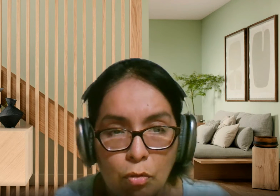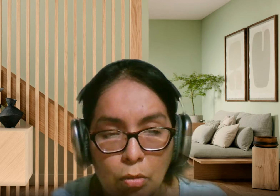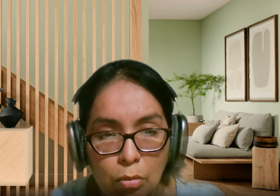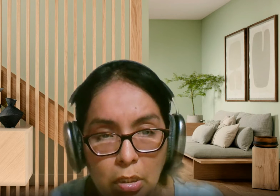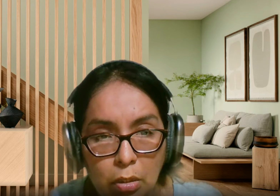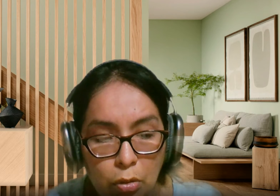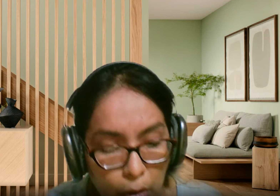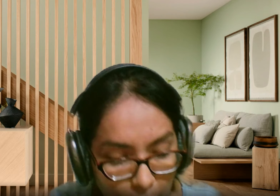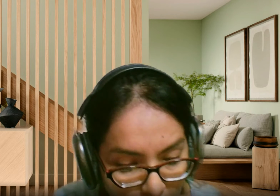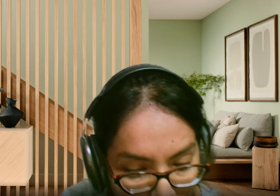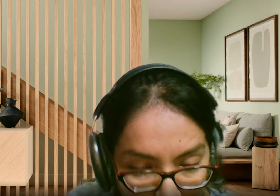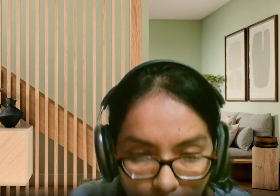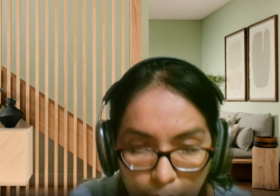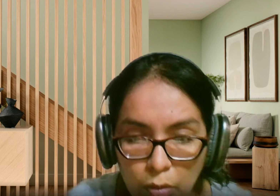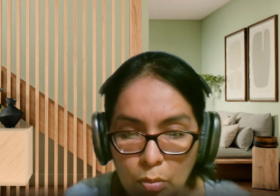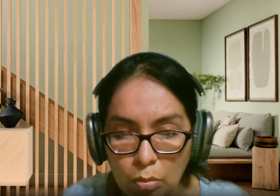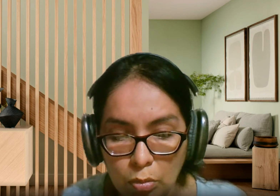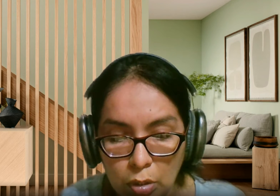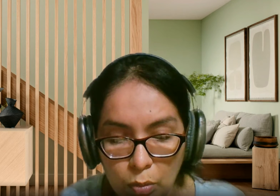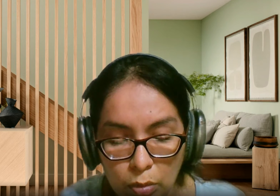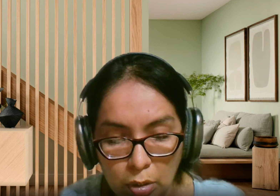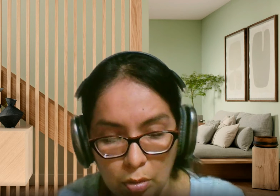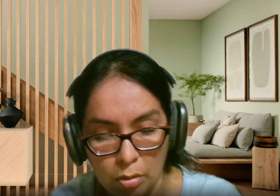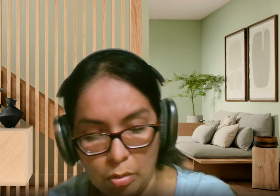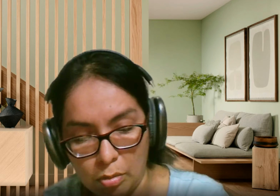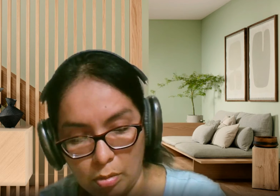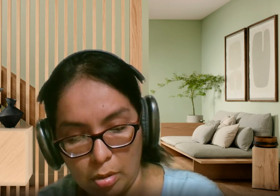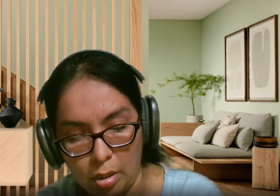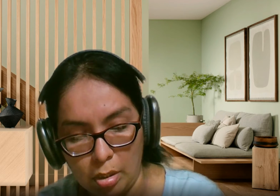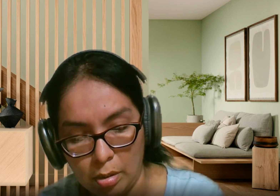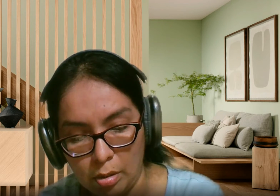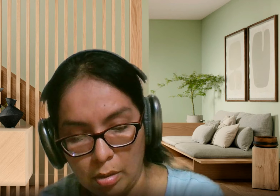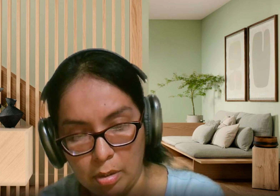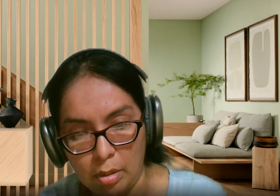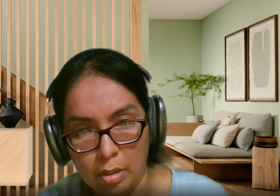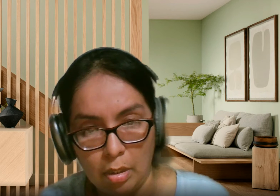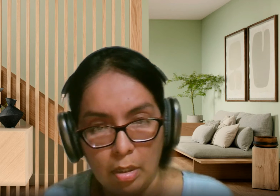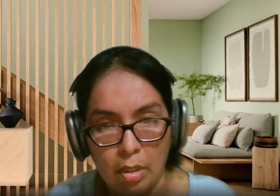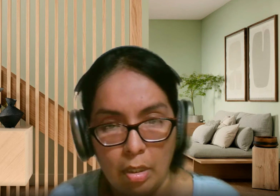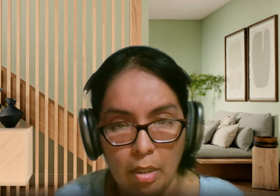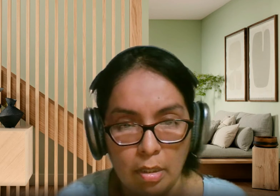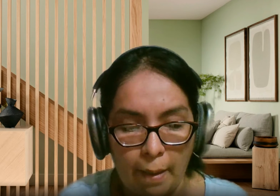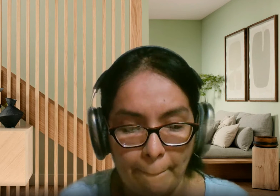Esperen un segundito. Un segundito. Ay.